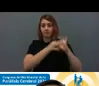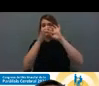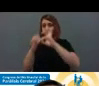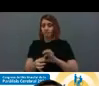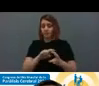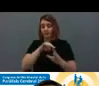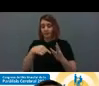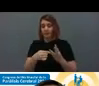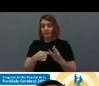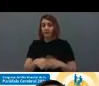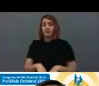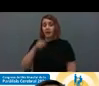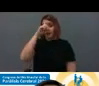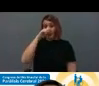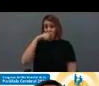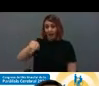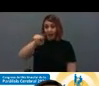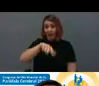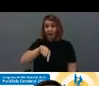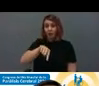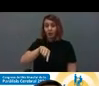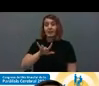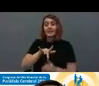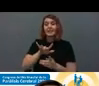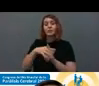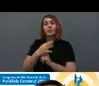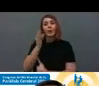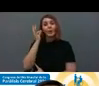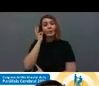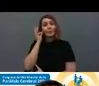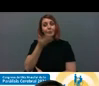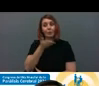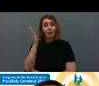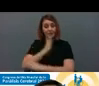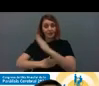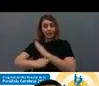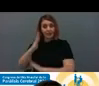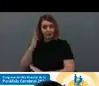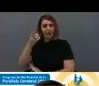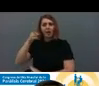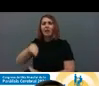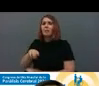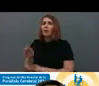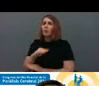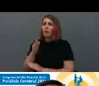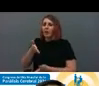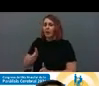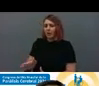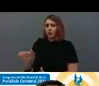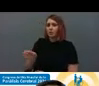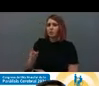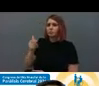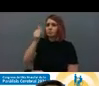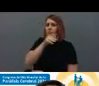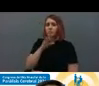Y recordad que en el caso de las mujeres, mujeres con discapacidad que también cuidan a sus hijos o hijas